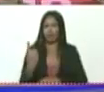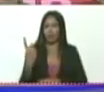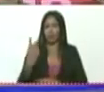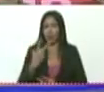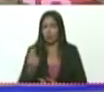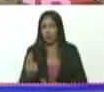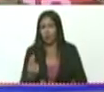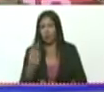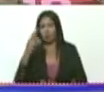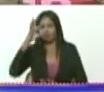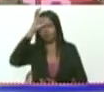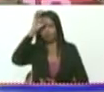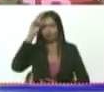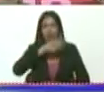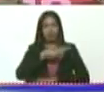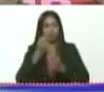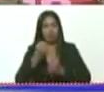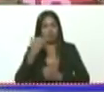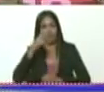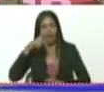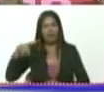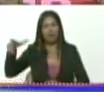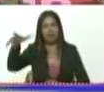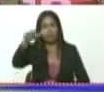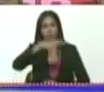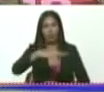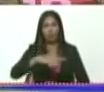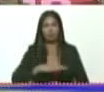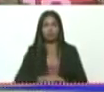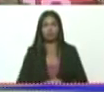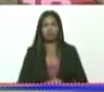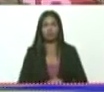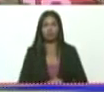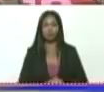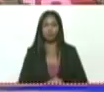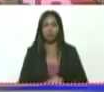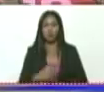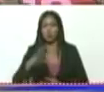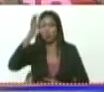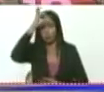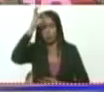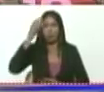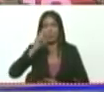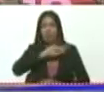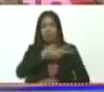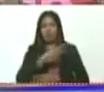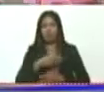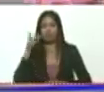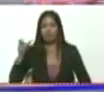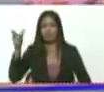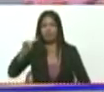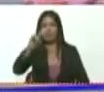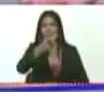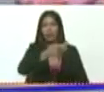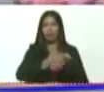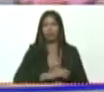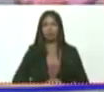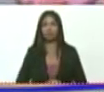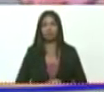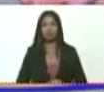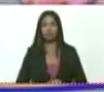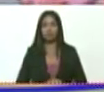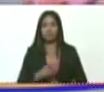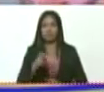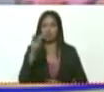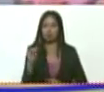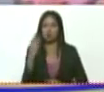No saben la fuerza que tiene el pueblo. No saben la fuerza que tiene el pueblo. Estos